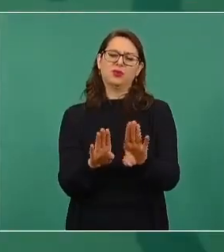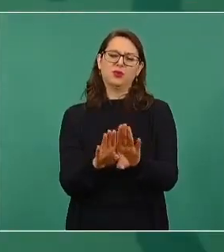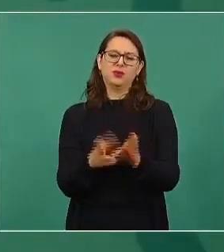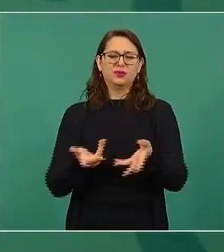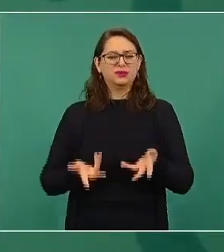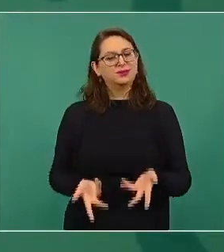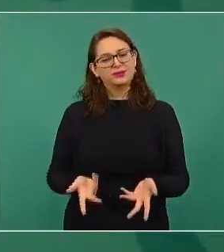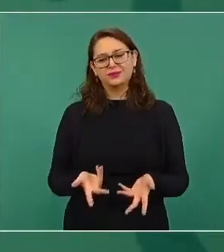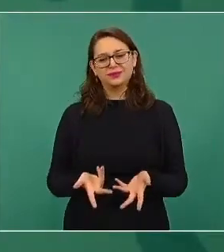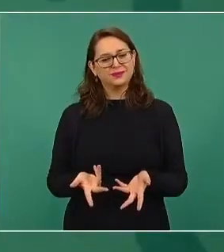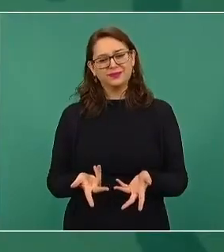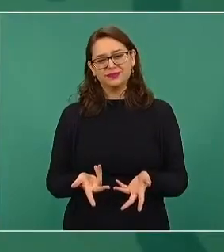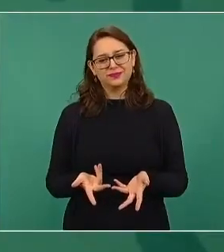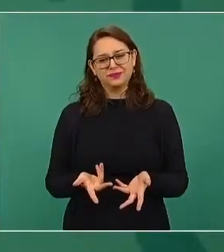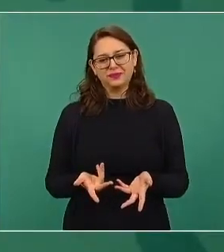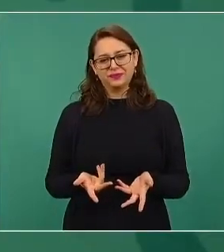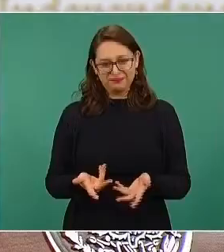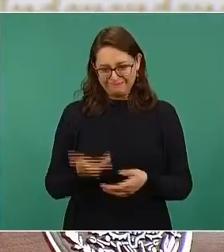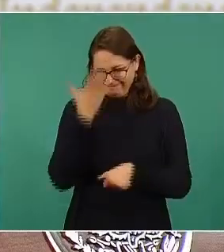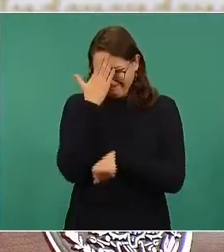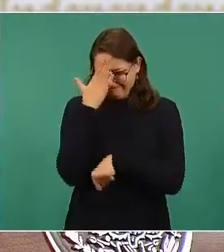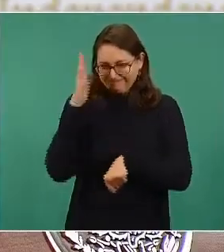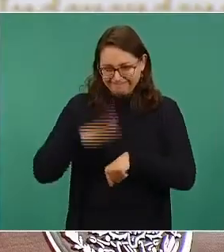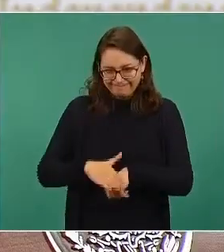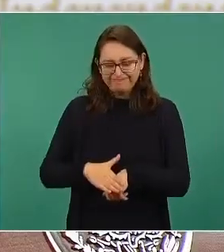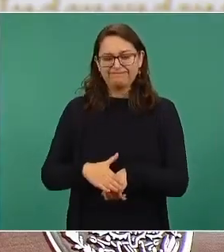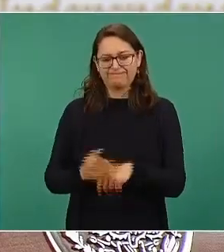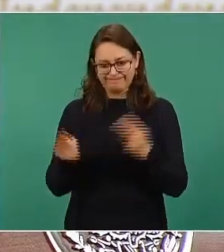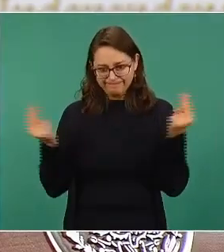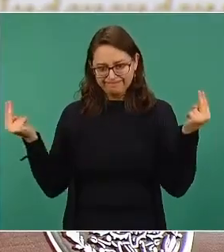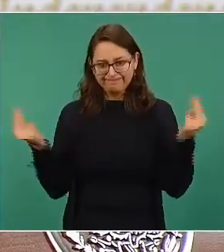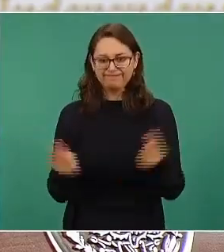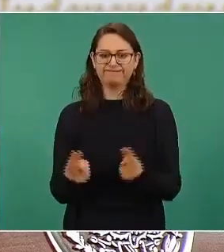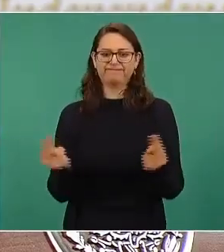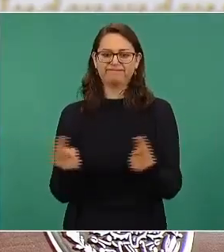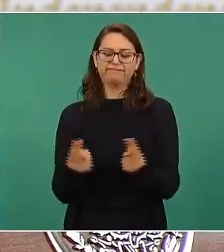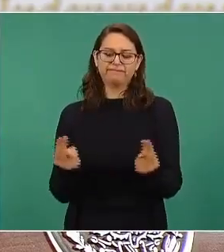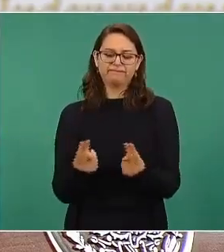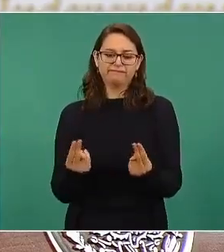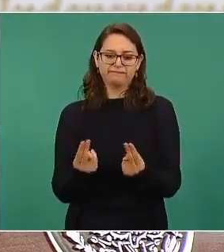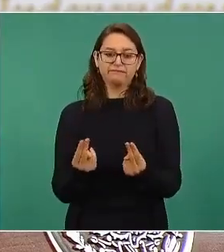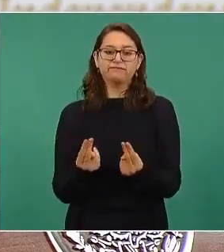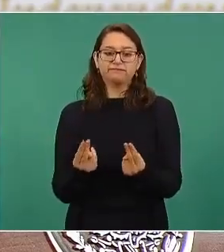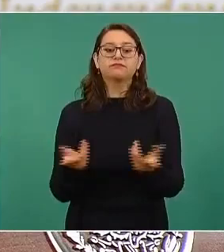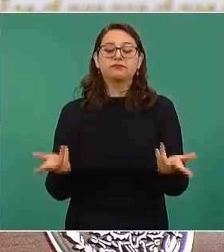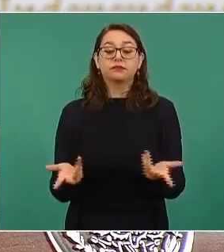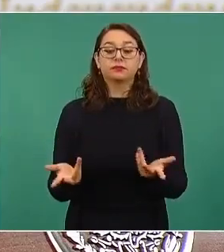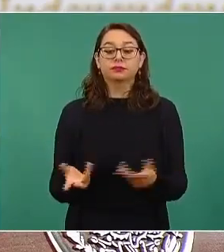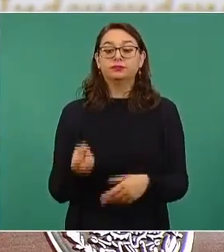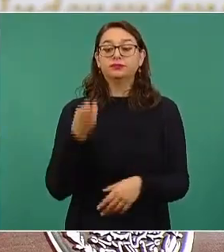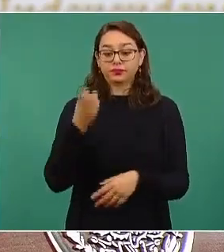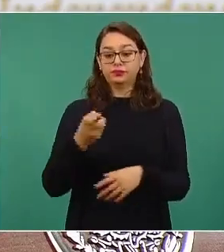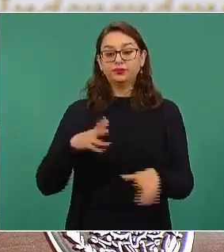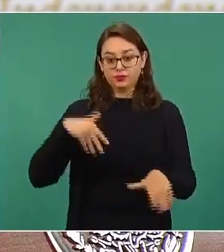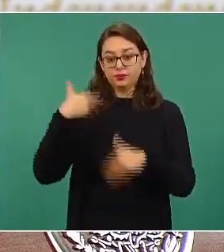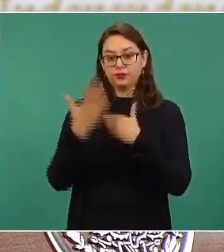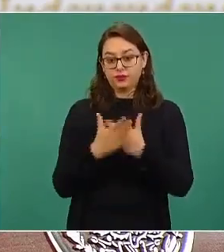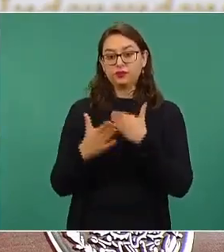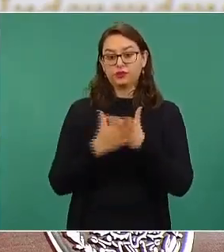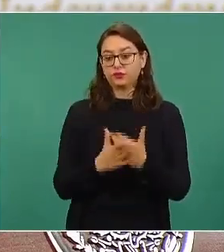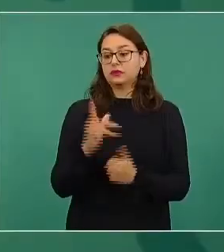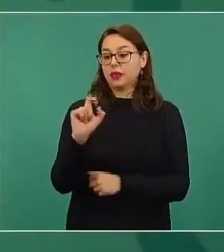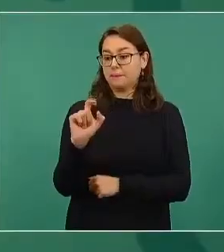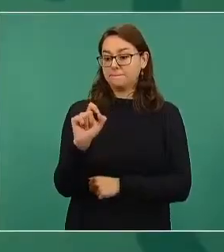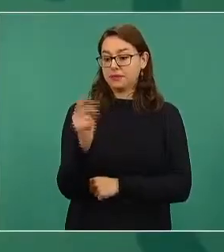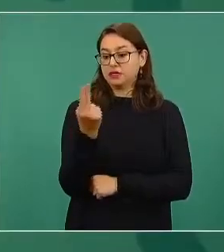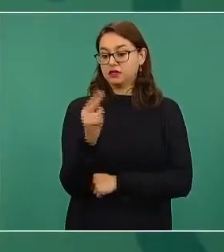No podemos olvidarnos. Entonces, por eso vamos a conmemorar el día